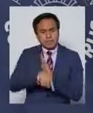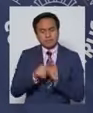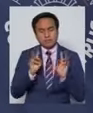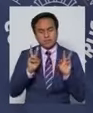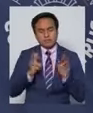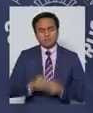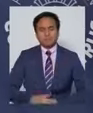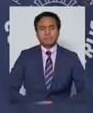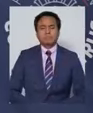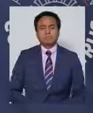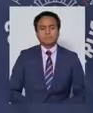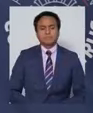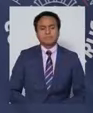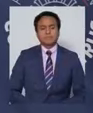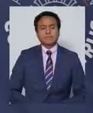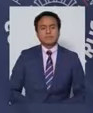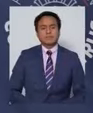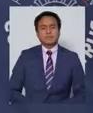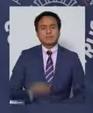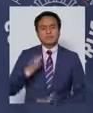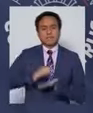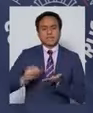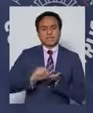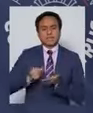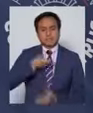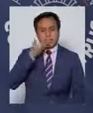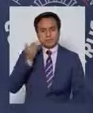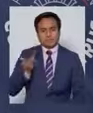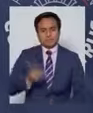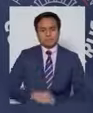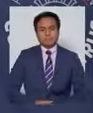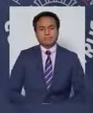eso. Cedo la palabra al subsecretario.